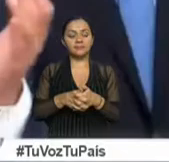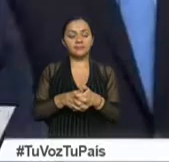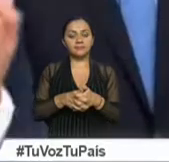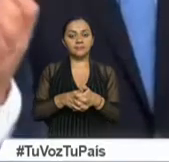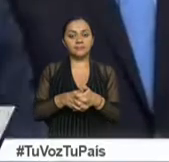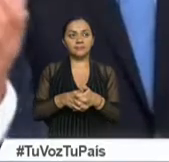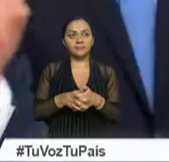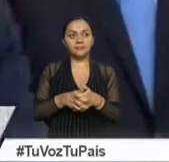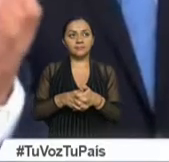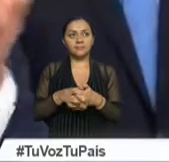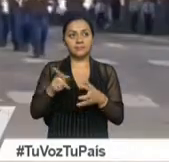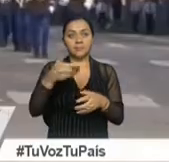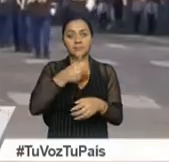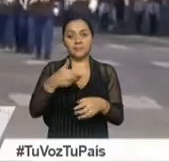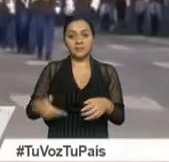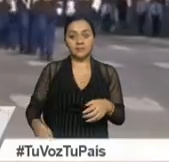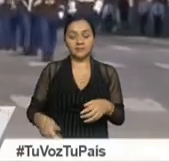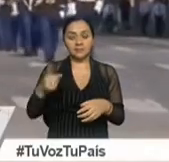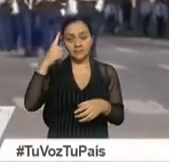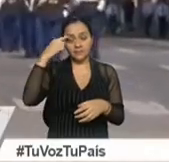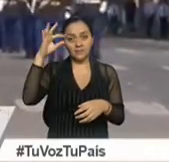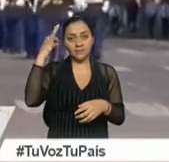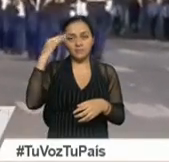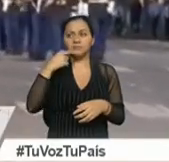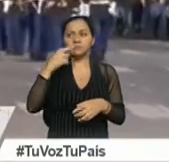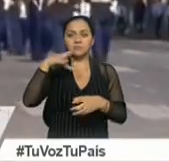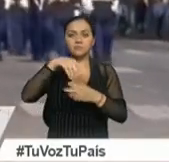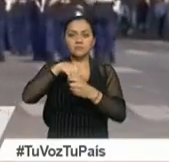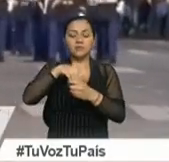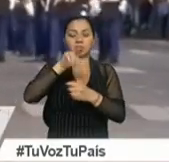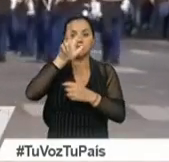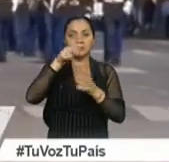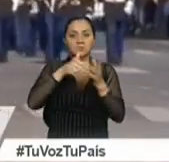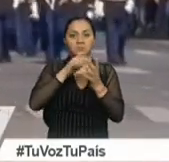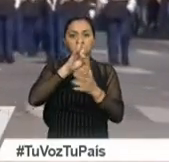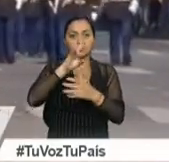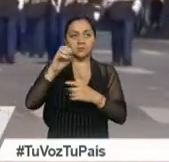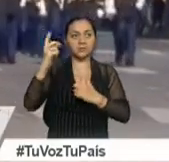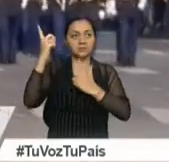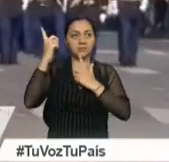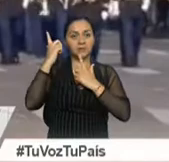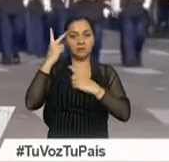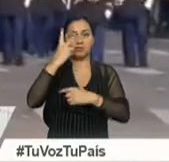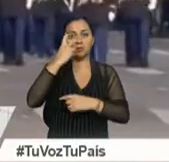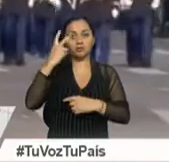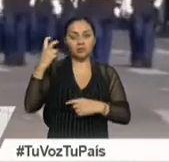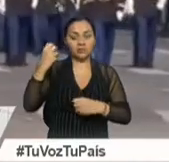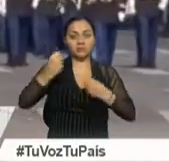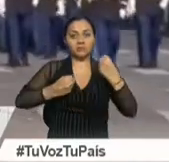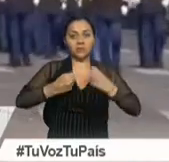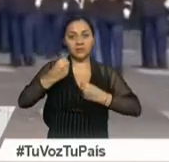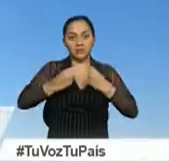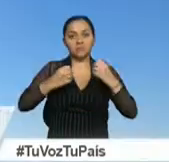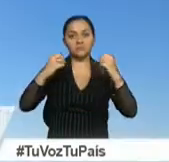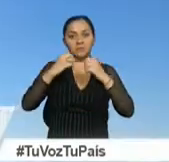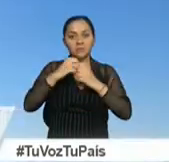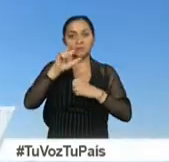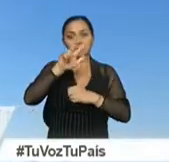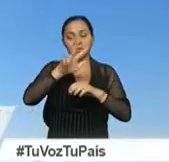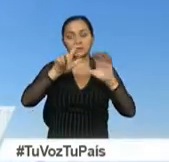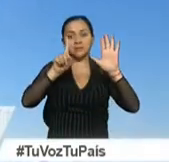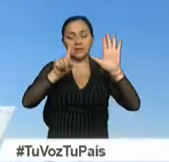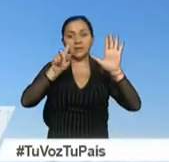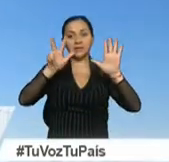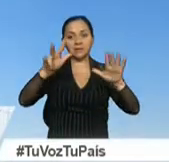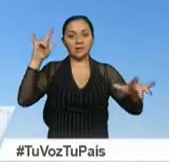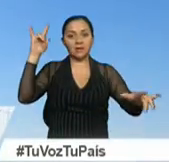Más de 3.700 militares a pie, más de 200 vehículos y 63 aviones franceses y estadounidenses han participado